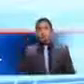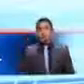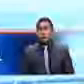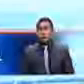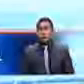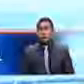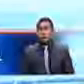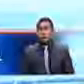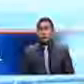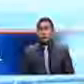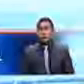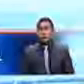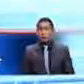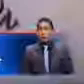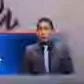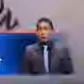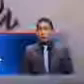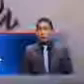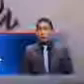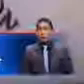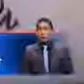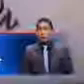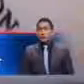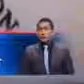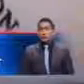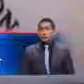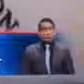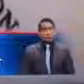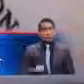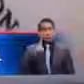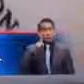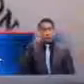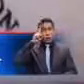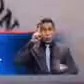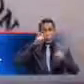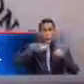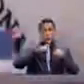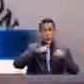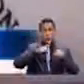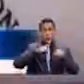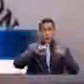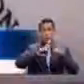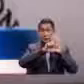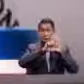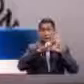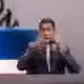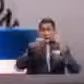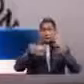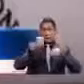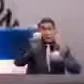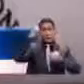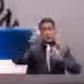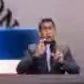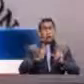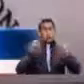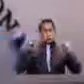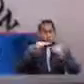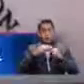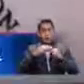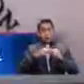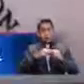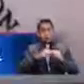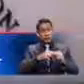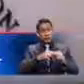general del estado esto sobre la base de los principios de justicia y respeto a los Derechos Humanos de las dos vidas